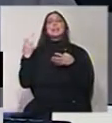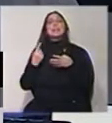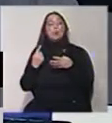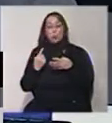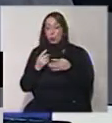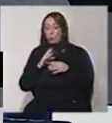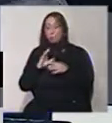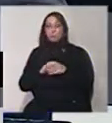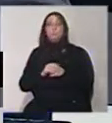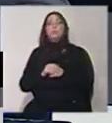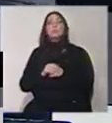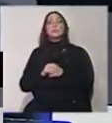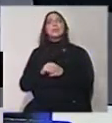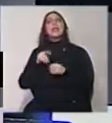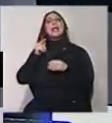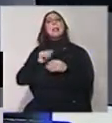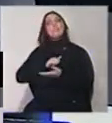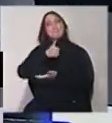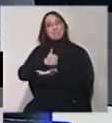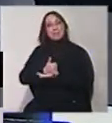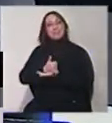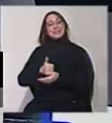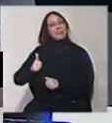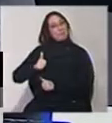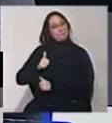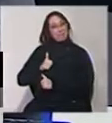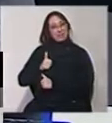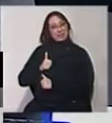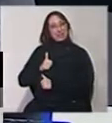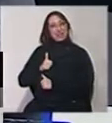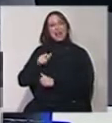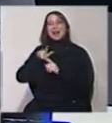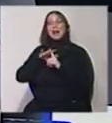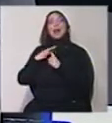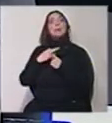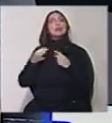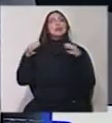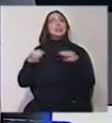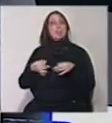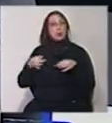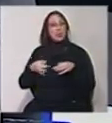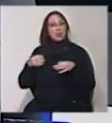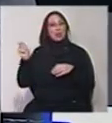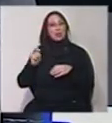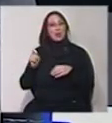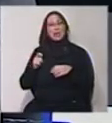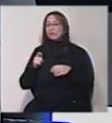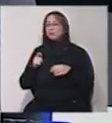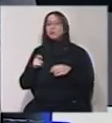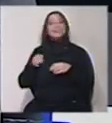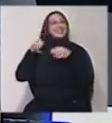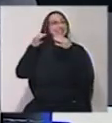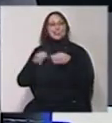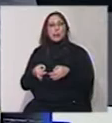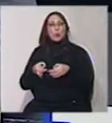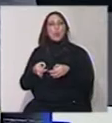segundos. Es que la presencia de militares en el ámbito de la seguridad pública afecta directamente